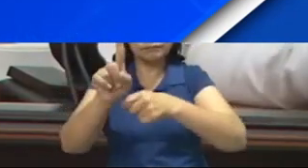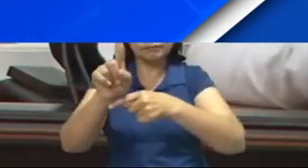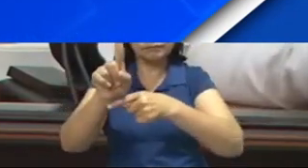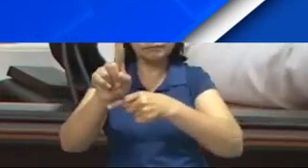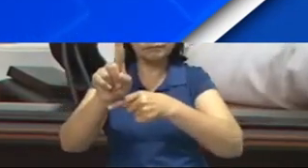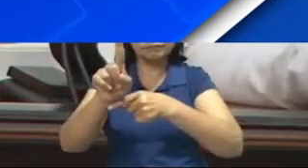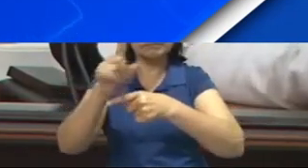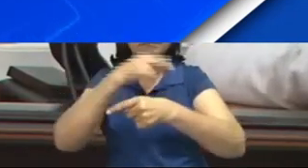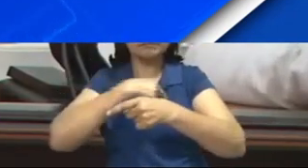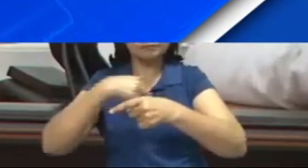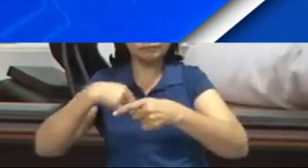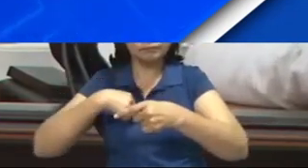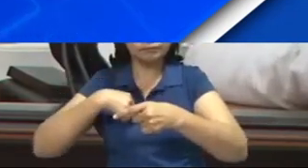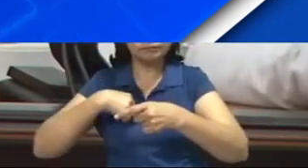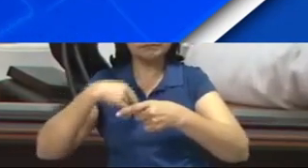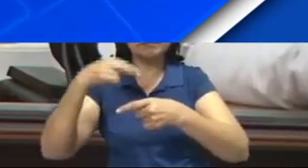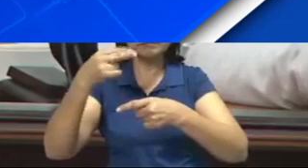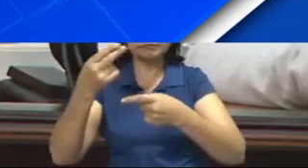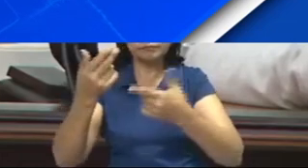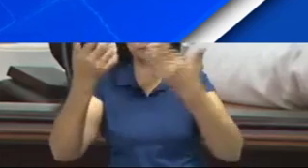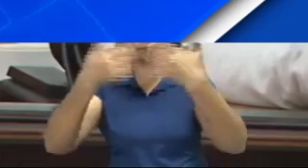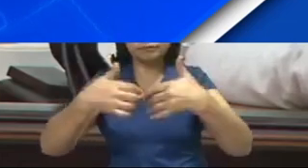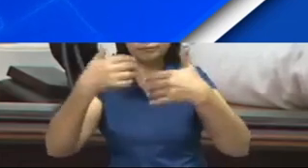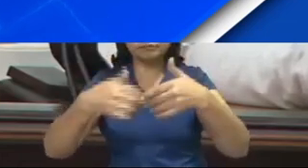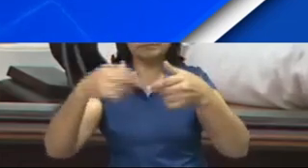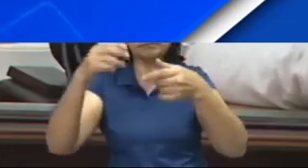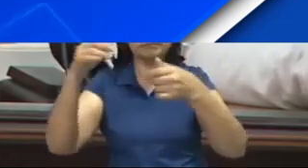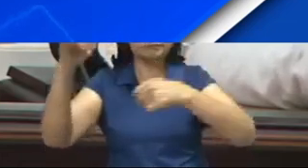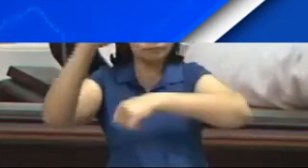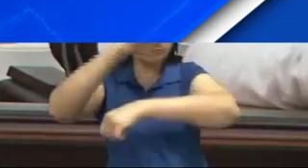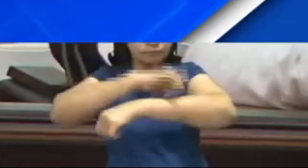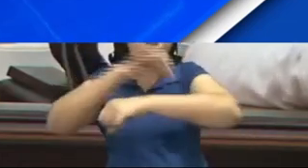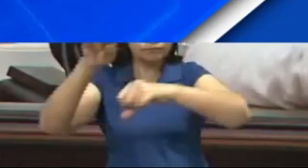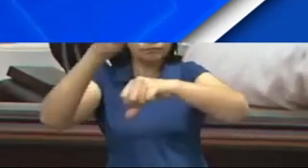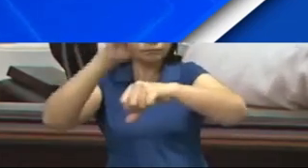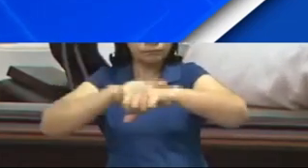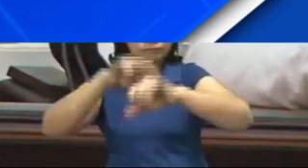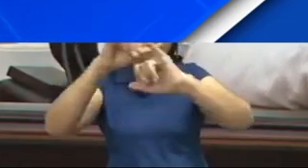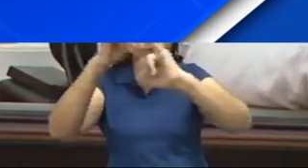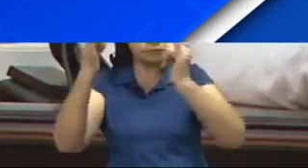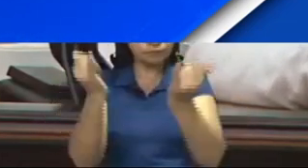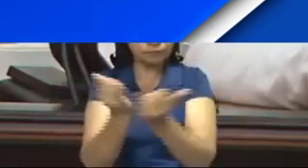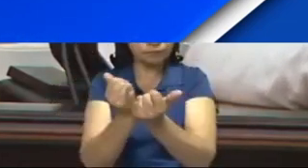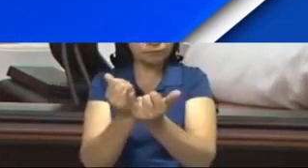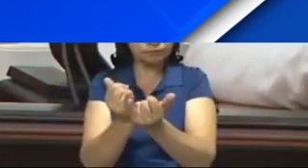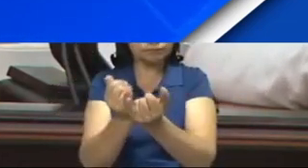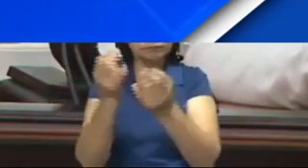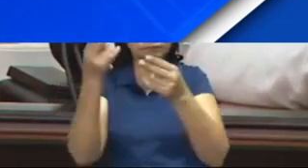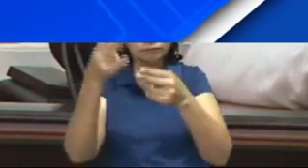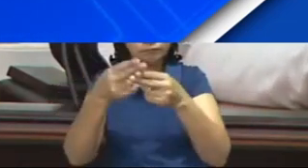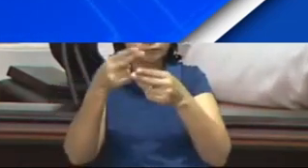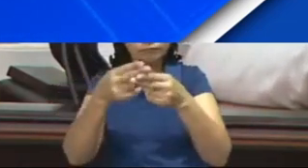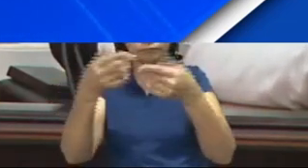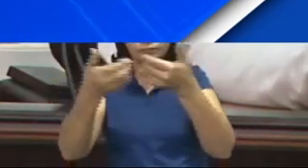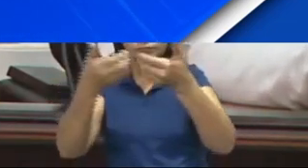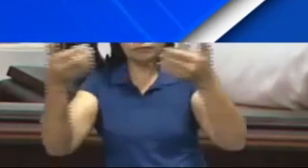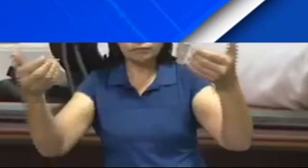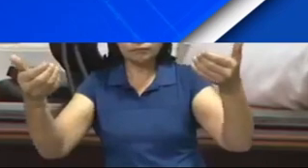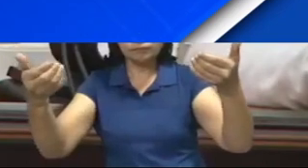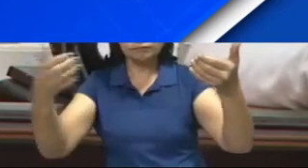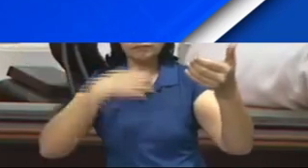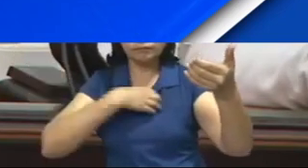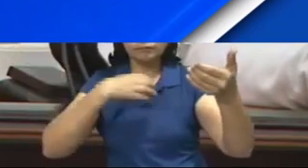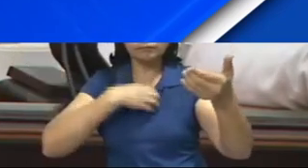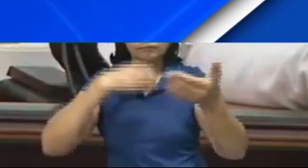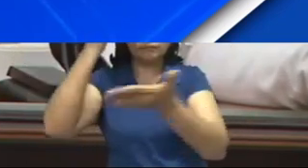1, creación. Créase la Empresa Administradora de Aeropuertos Nacionales e Internacionales como una entidad descentralizada con